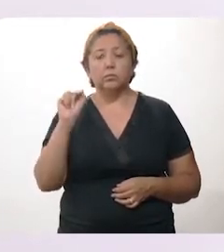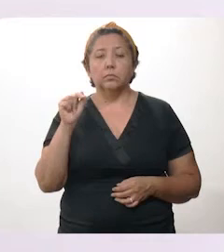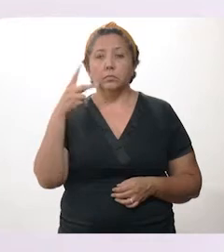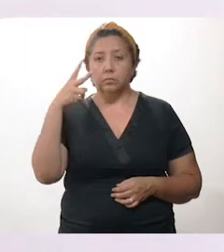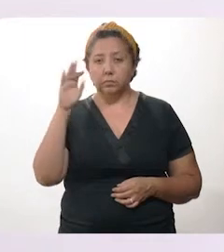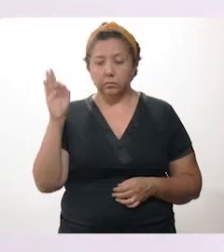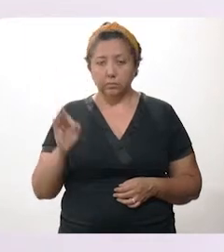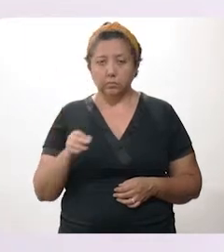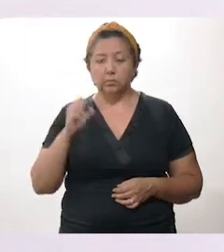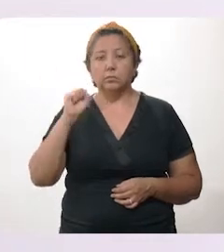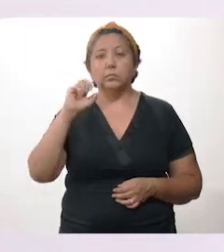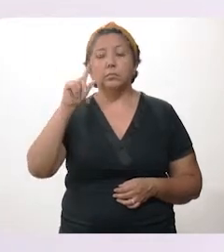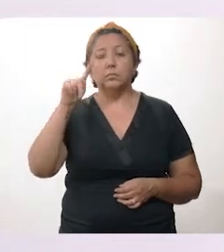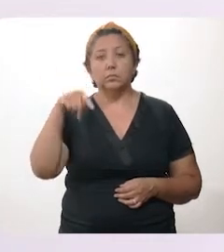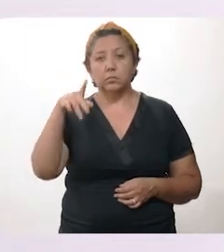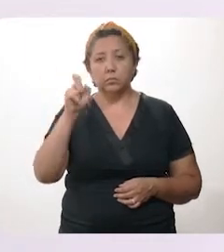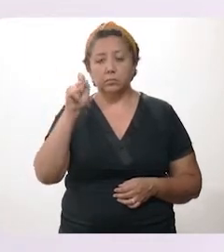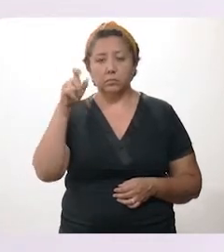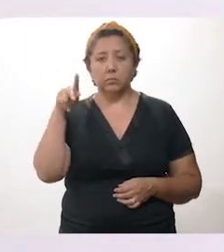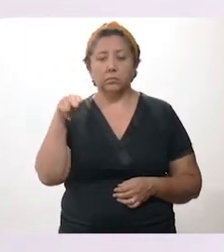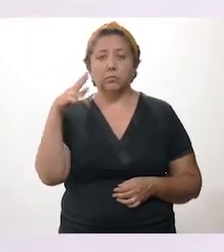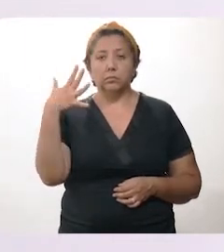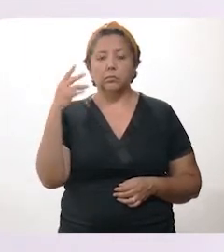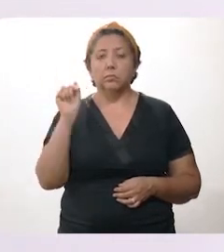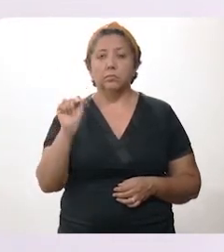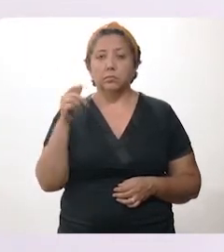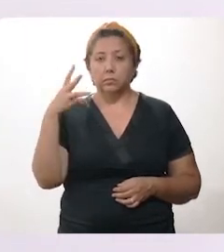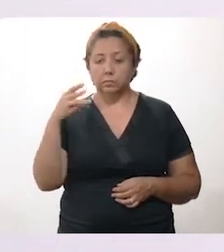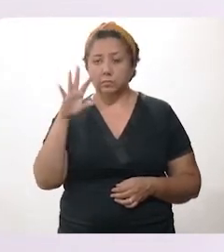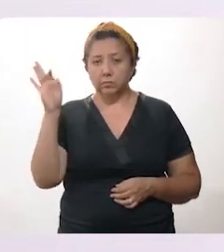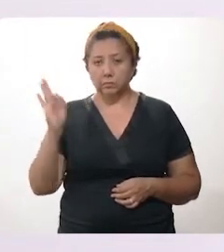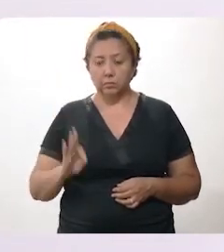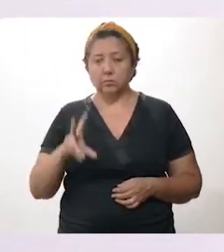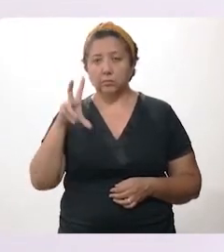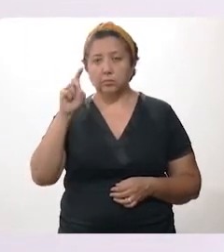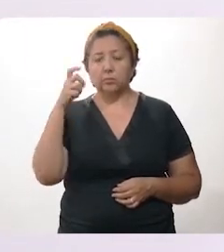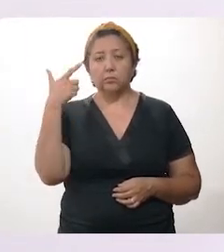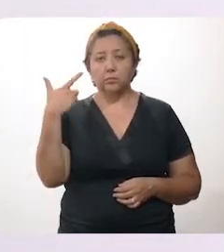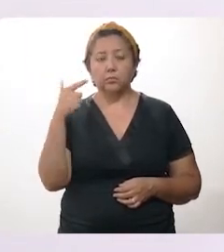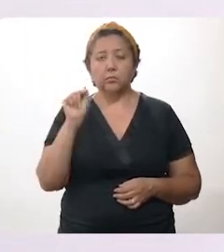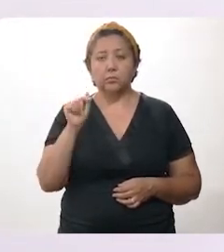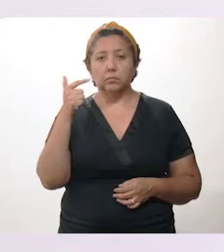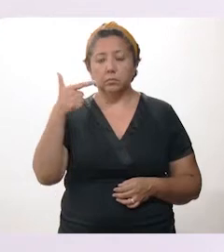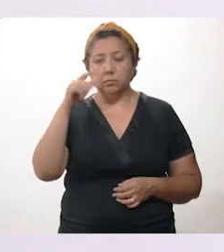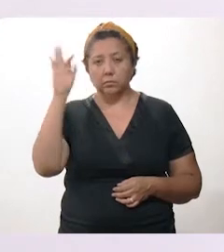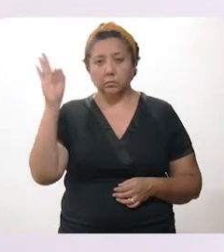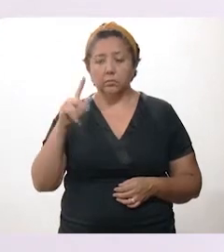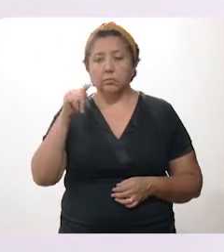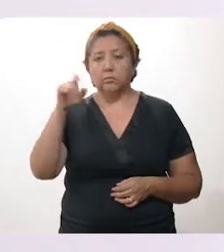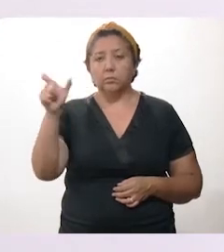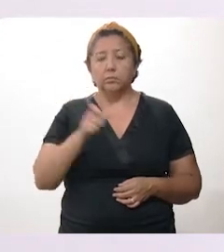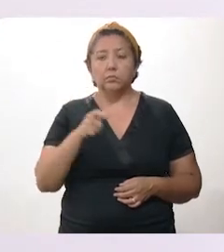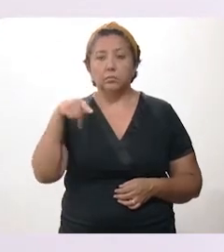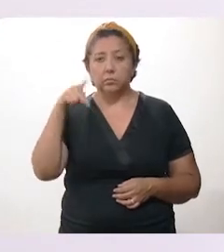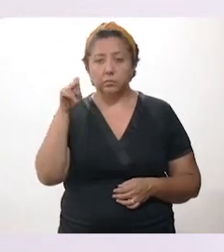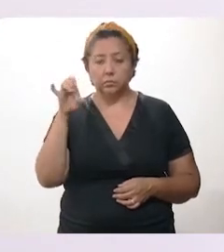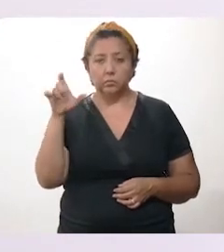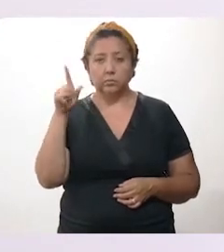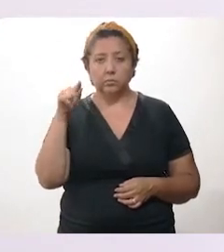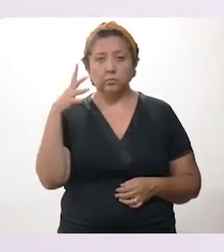71.2%, Tequit 85.3%, Opichén 37.7%, Tixcacalcupul